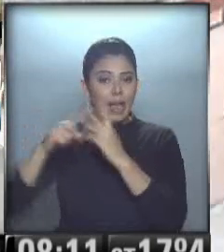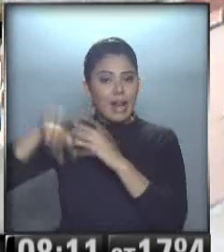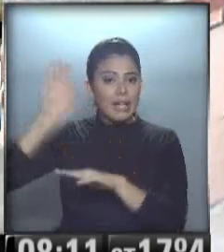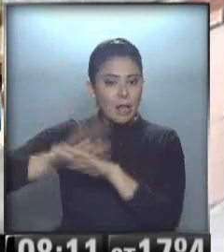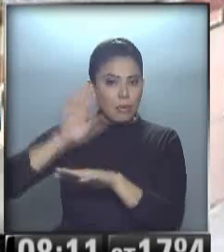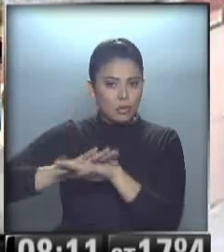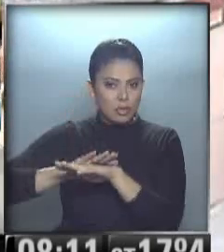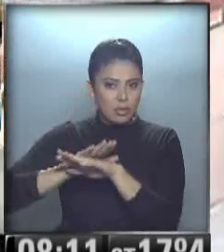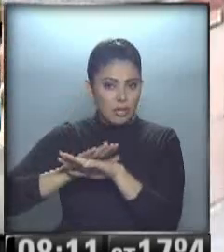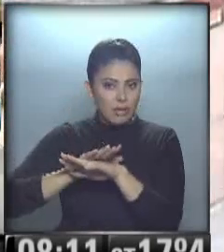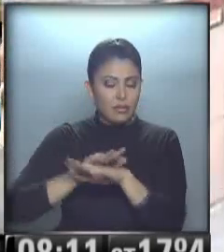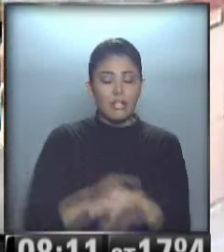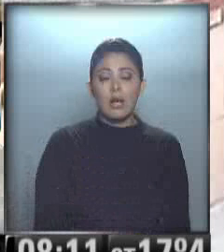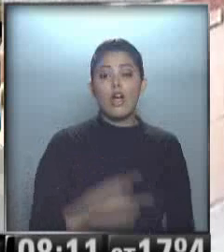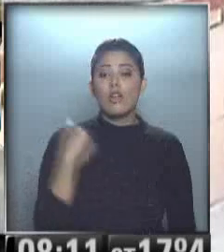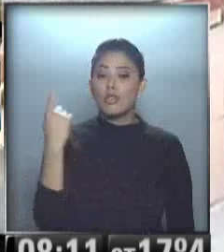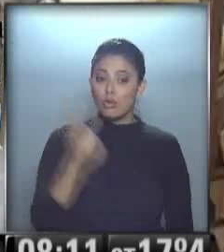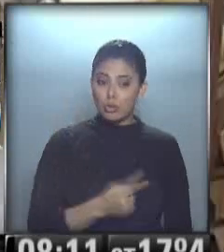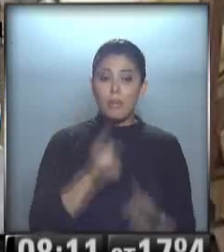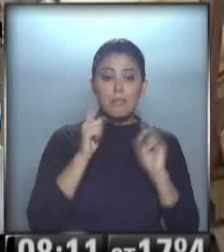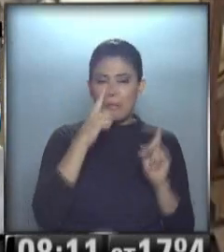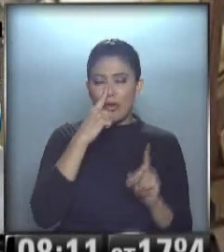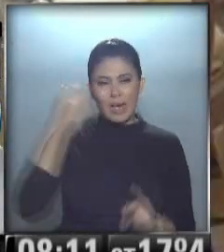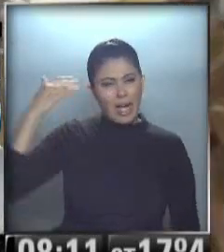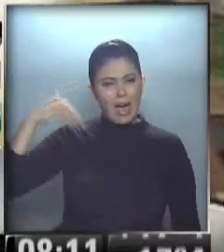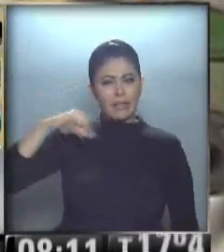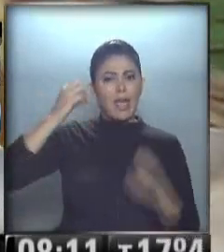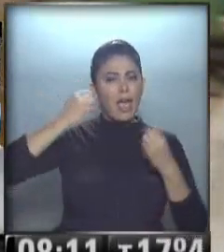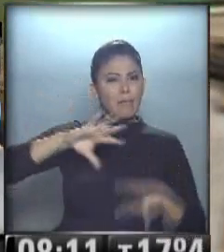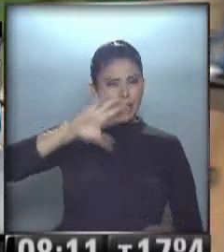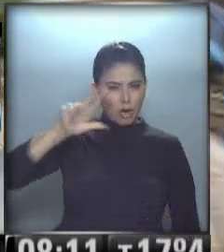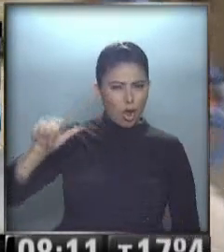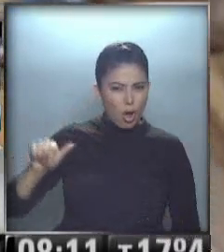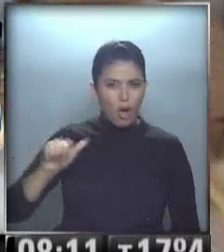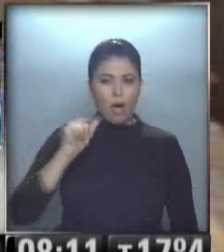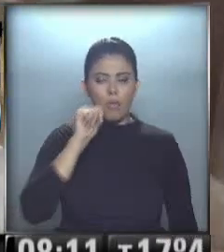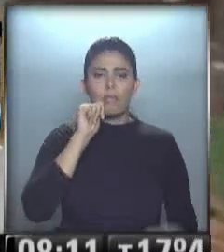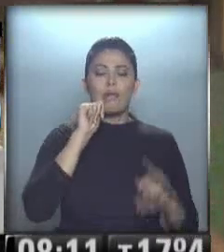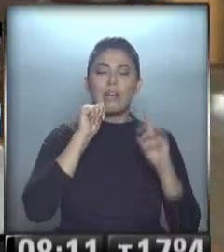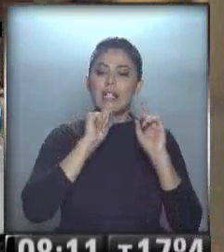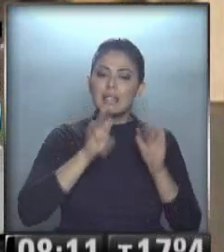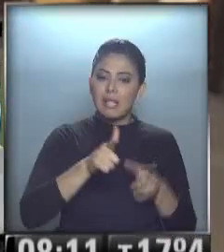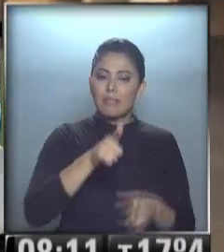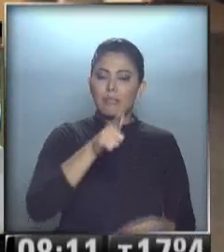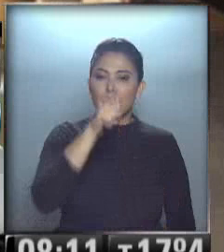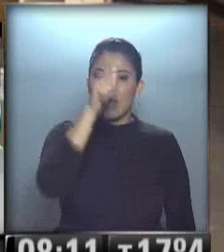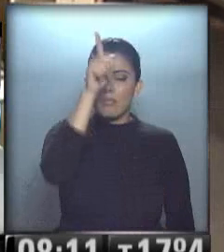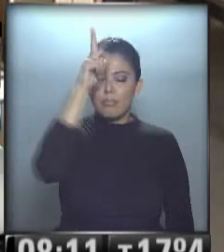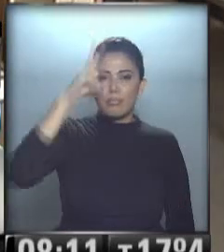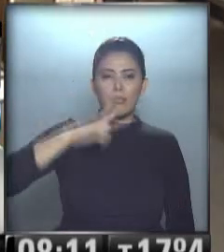causa. Nosotros, a partir del mismo día del hecho, de los saqueos y de la toma de la jefatura de